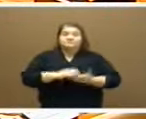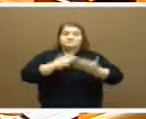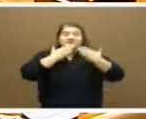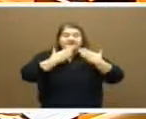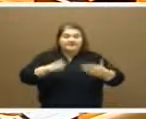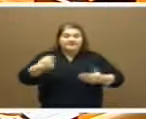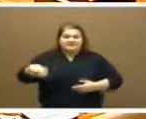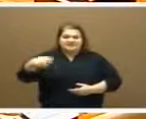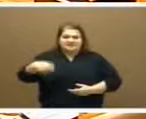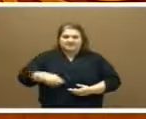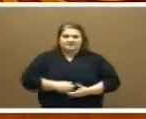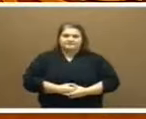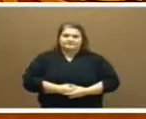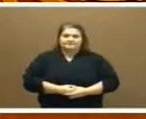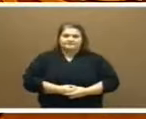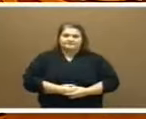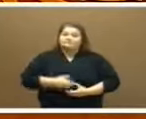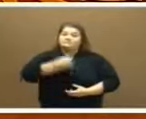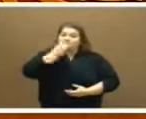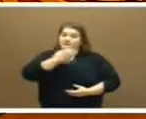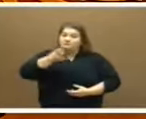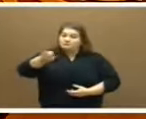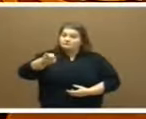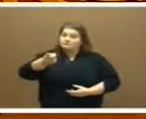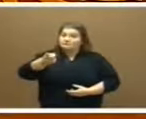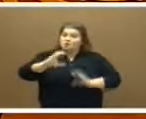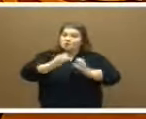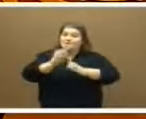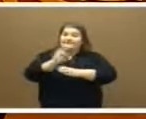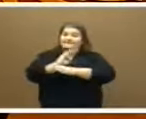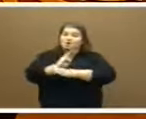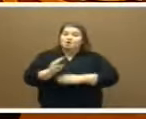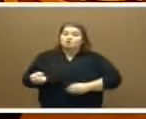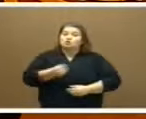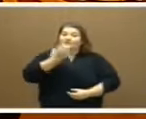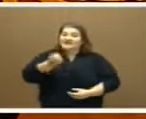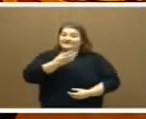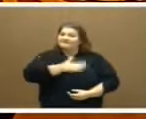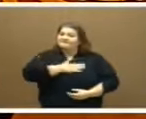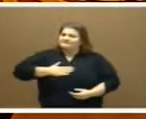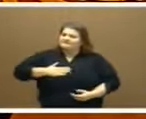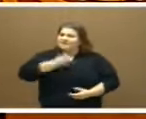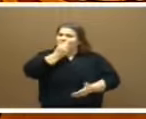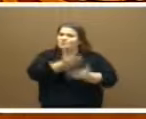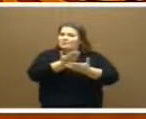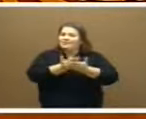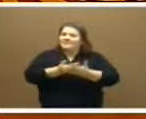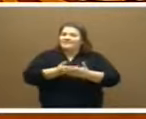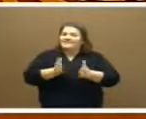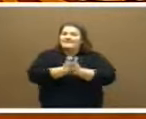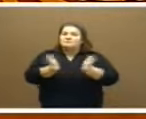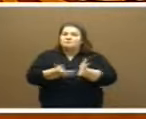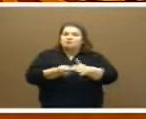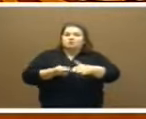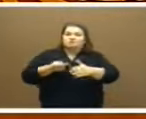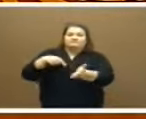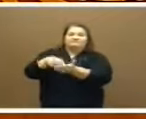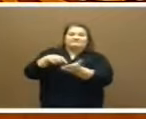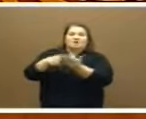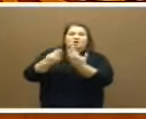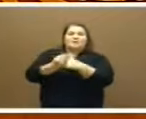Gracias, presidente. Bueno, pretende el Grupo Parlamentario Socialista instar con esta propuesta de impulso al Gobierno de